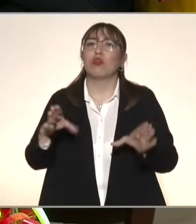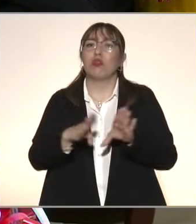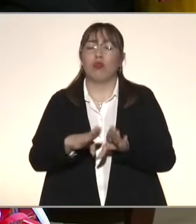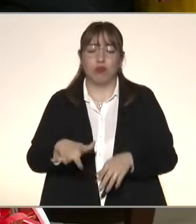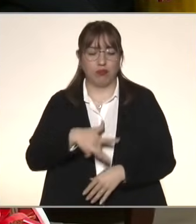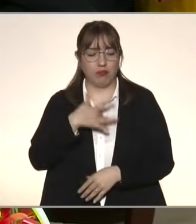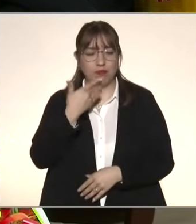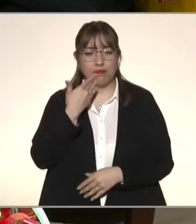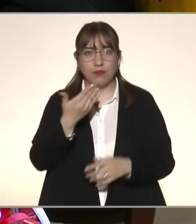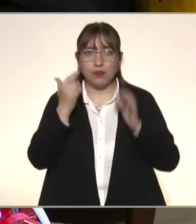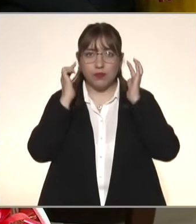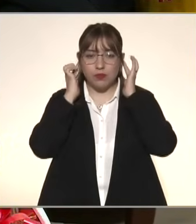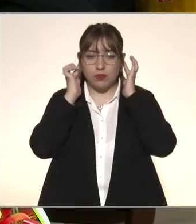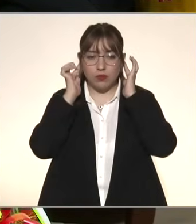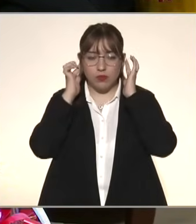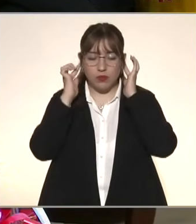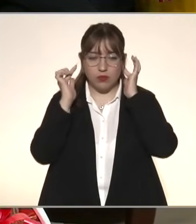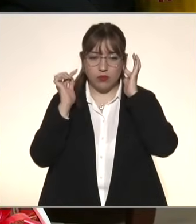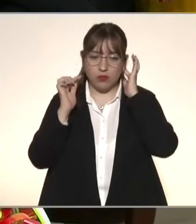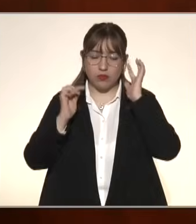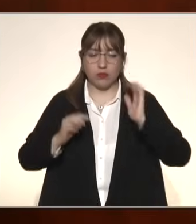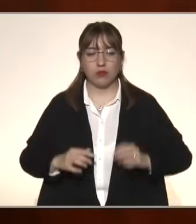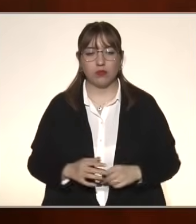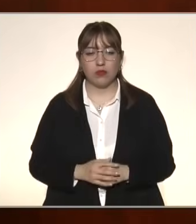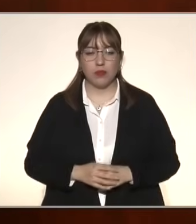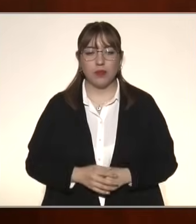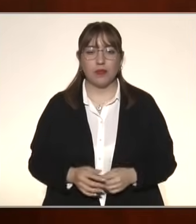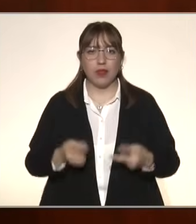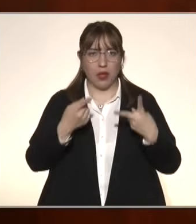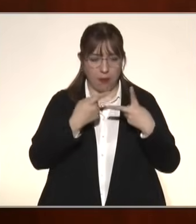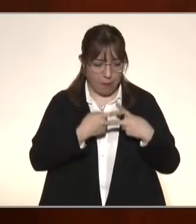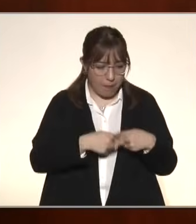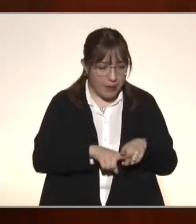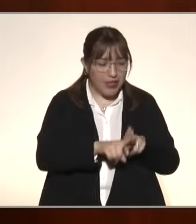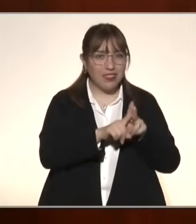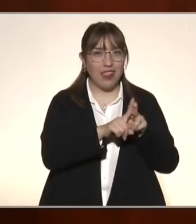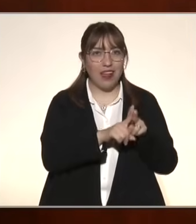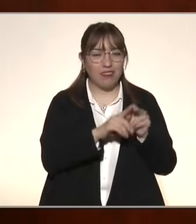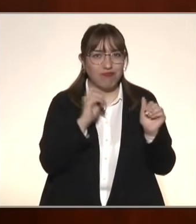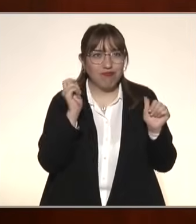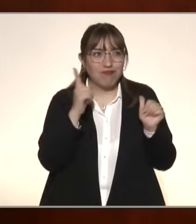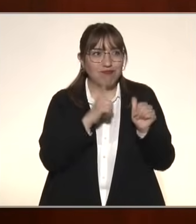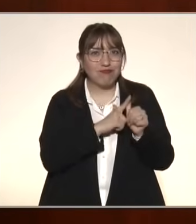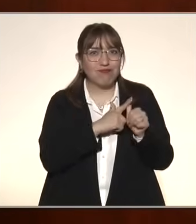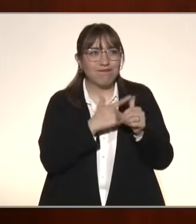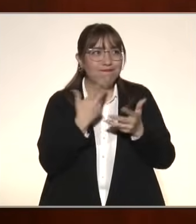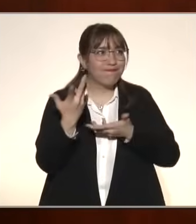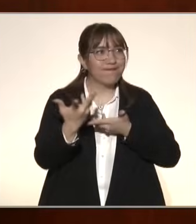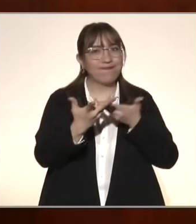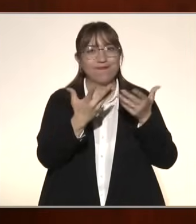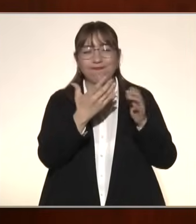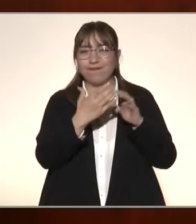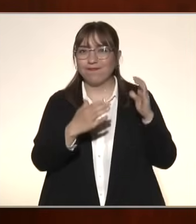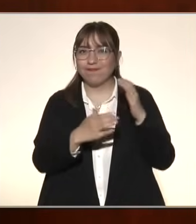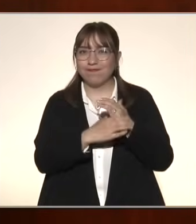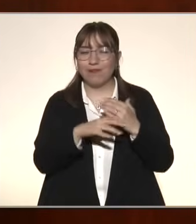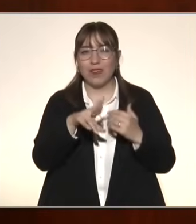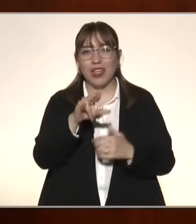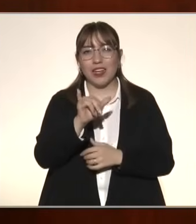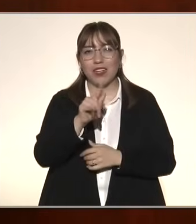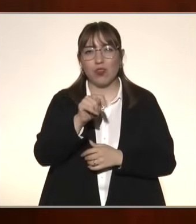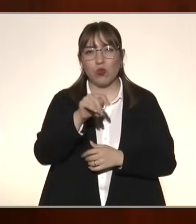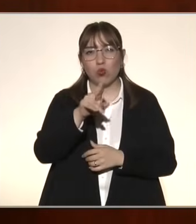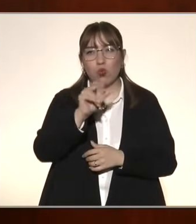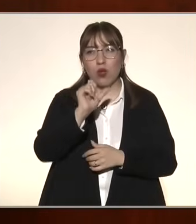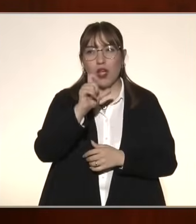rituales de hacer un cierre, necesitamos hacer un cierre, o ritual de hacer un comienzo. Y me parece que el ritual, el mejor